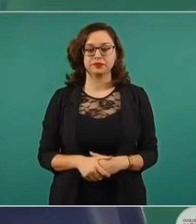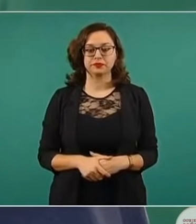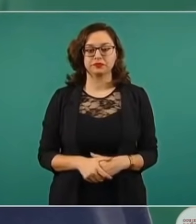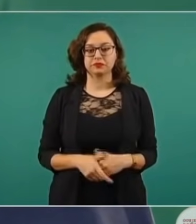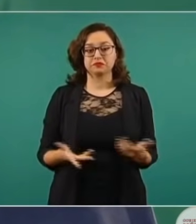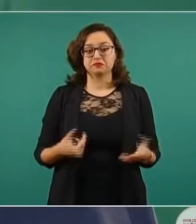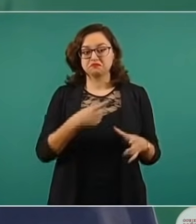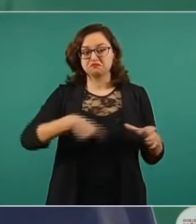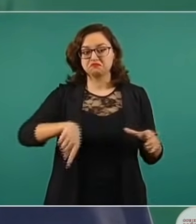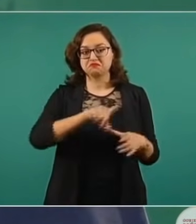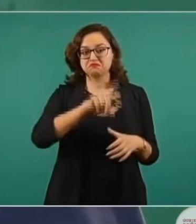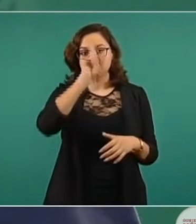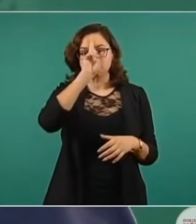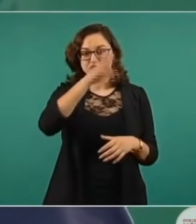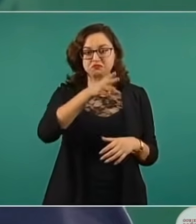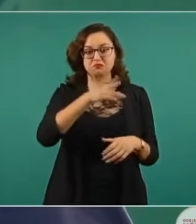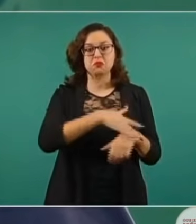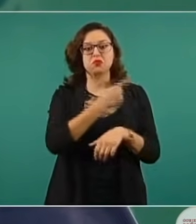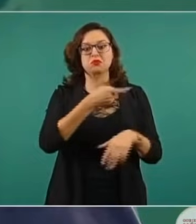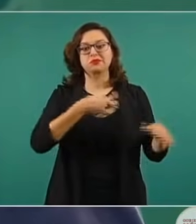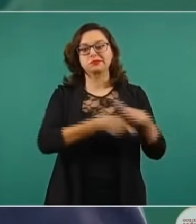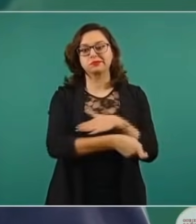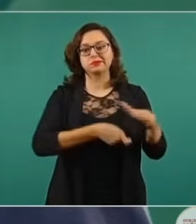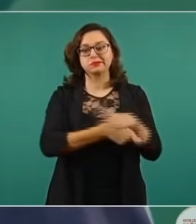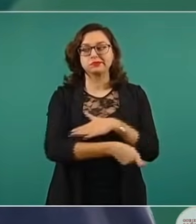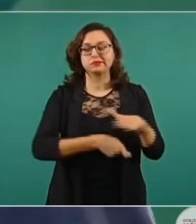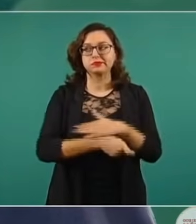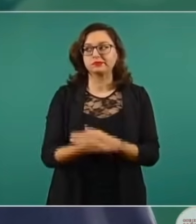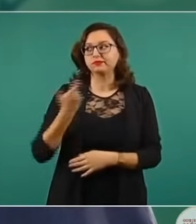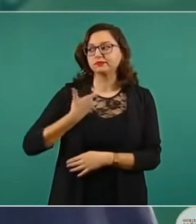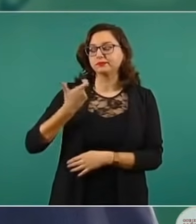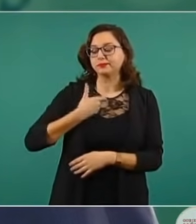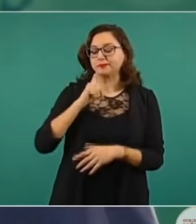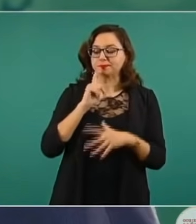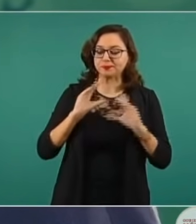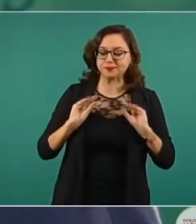prohibido, porque les compraban el silencio.